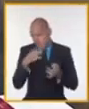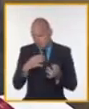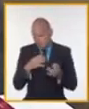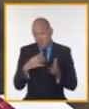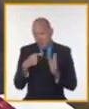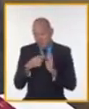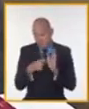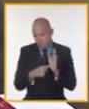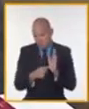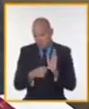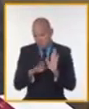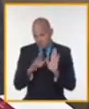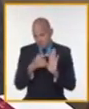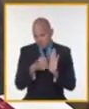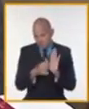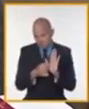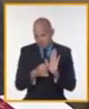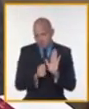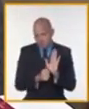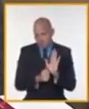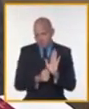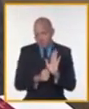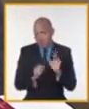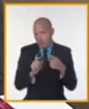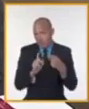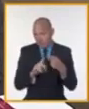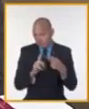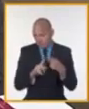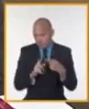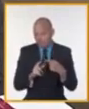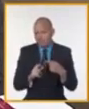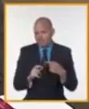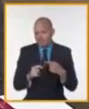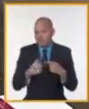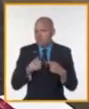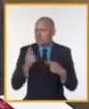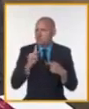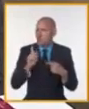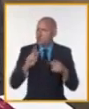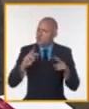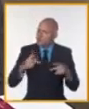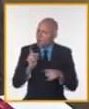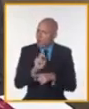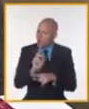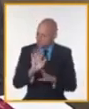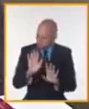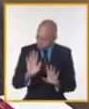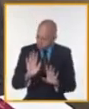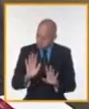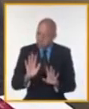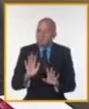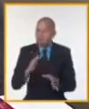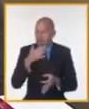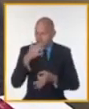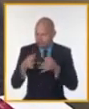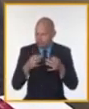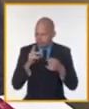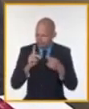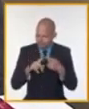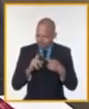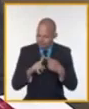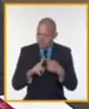centro. El primero, y sin ánimo de reiterar, es el relativo a la vinculación con el